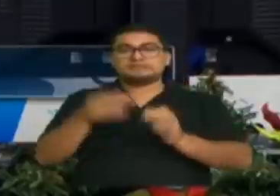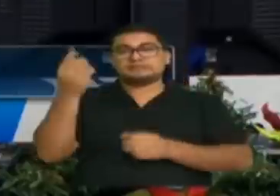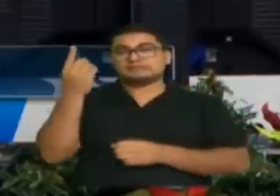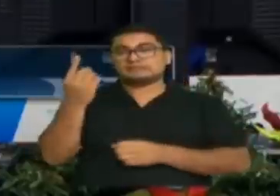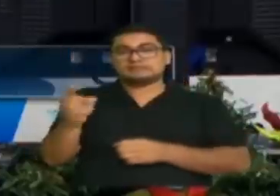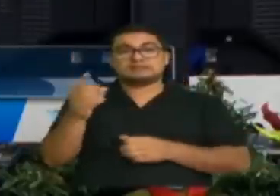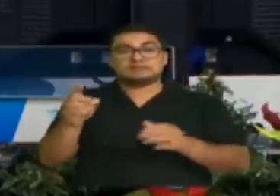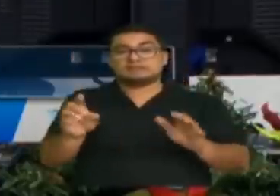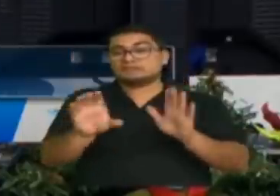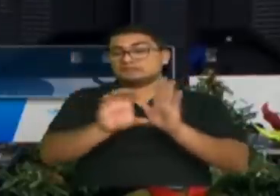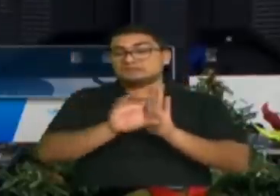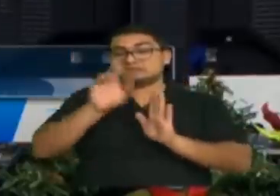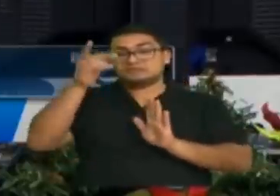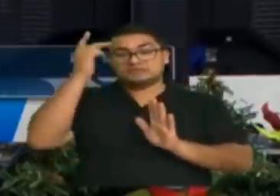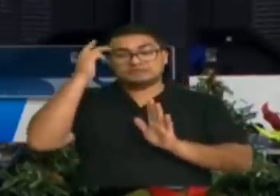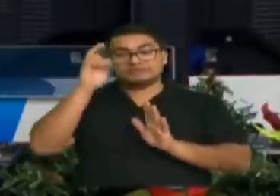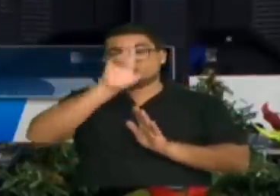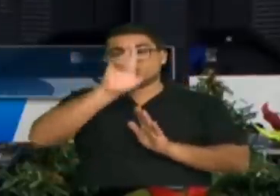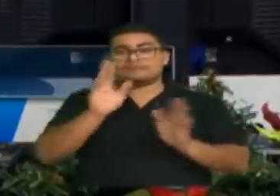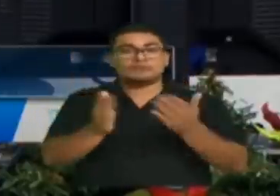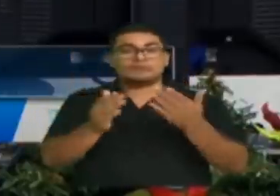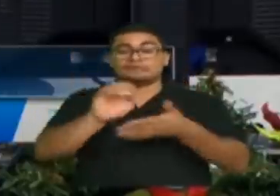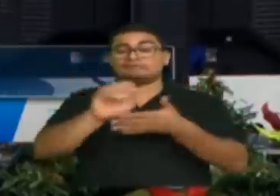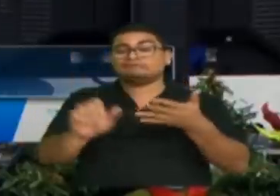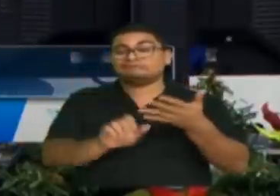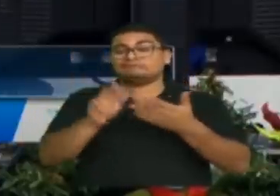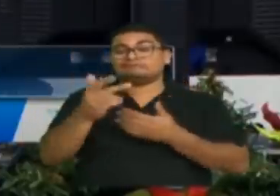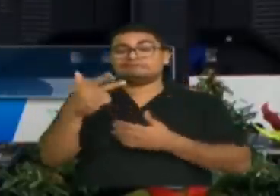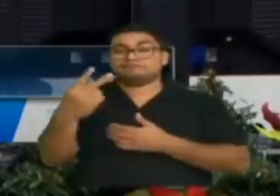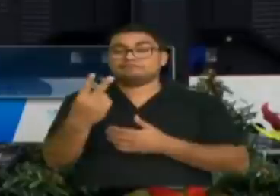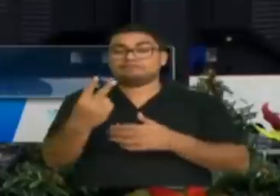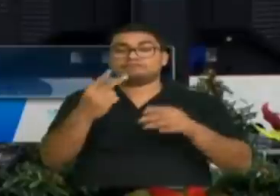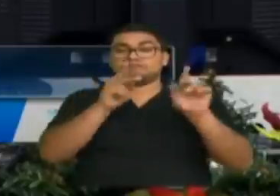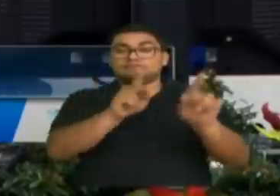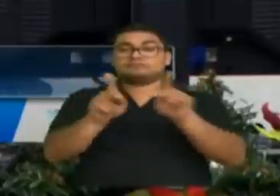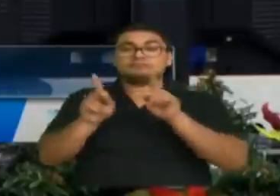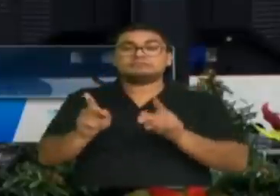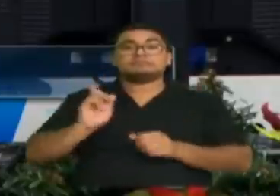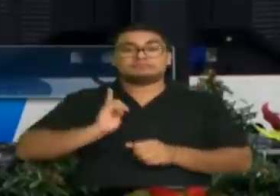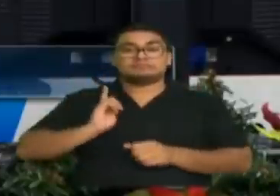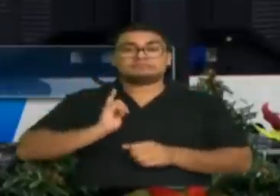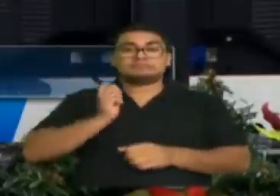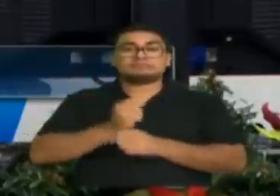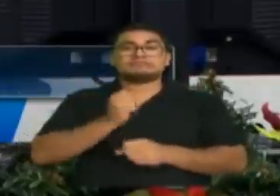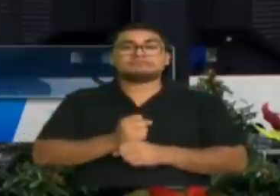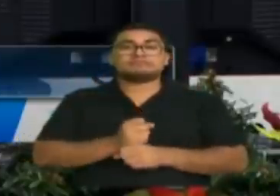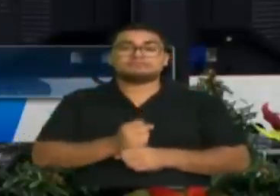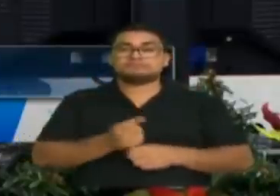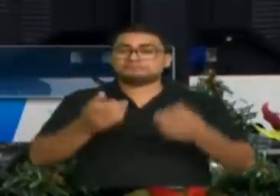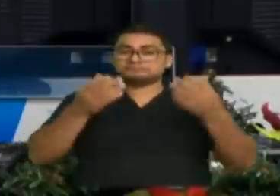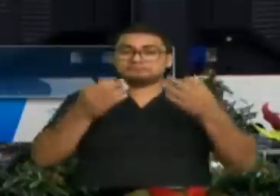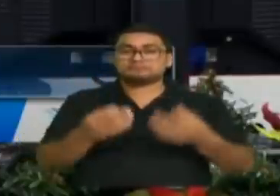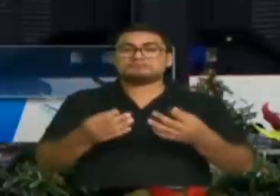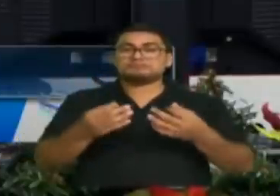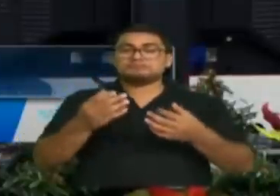violación a la Constitución en su artículo 82. Los trabajadores tienen derecho a condiciones de trabajo que